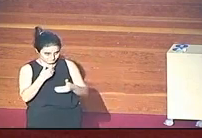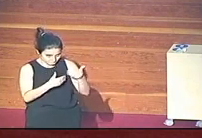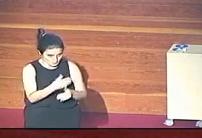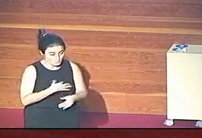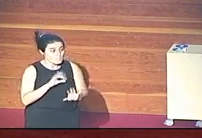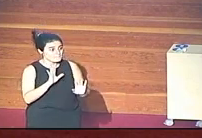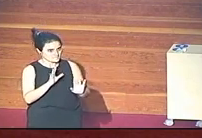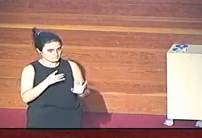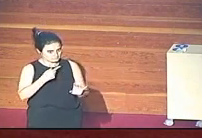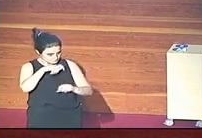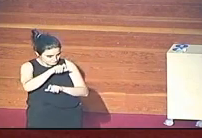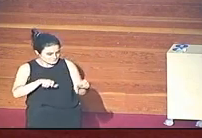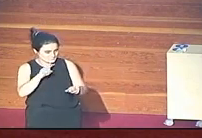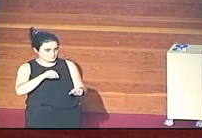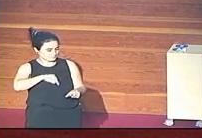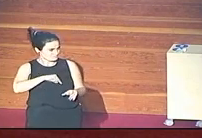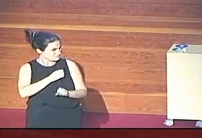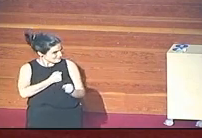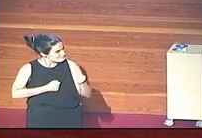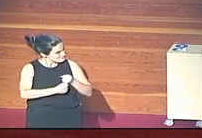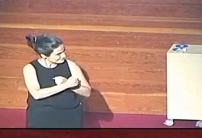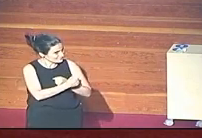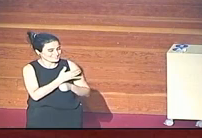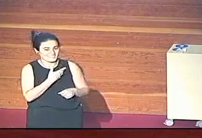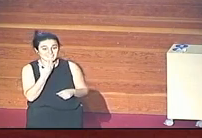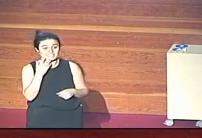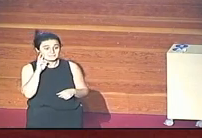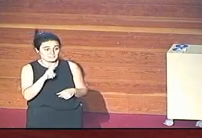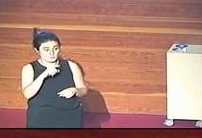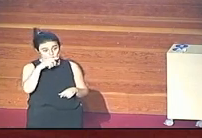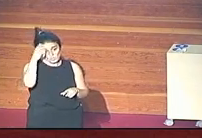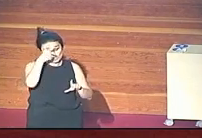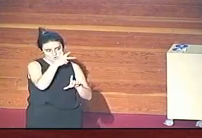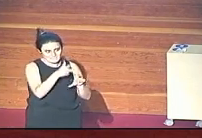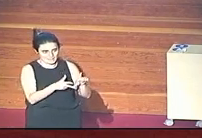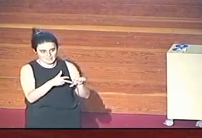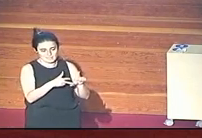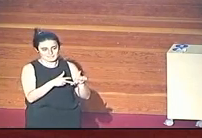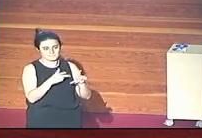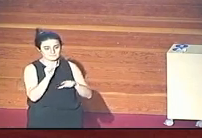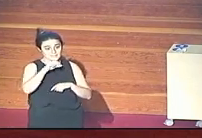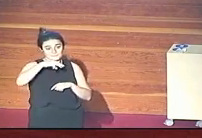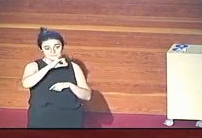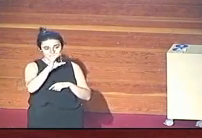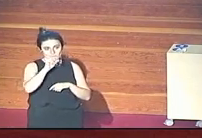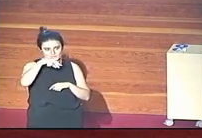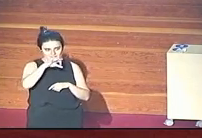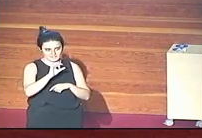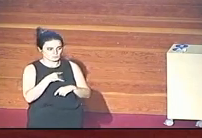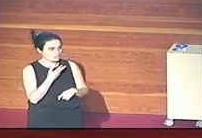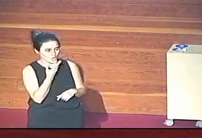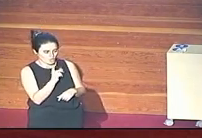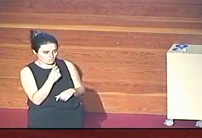empatía seguramente muchos de ustedes cuando ven un documental de las amazonas aunque no lo conozcan pues sienten empatía y